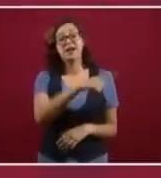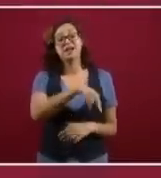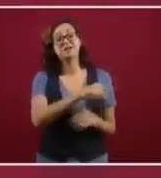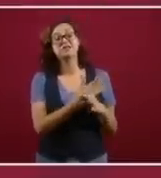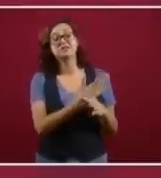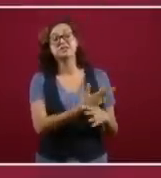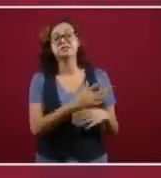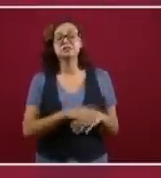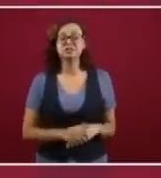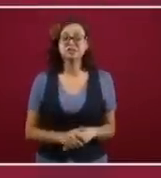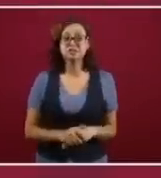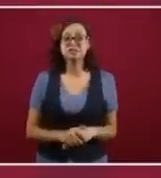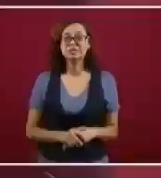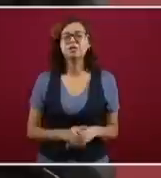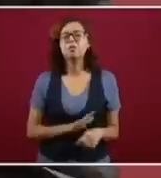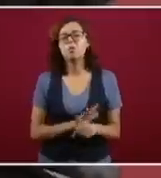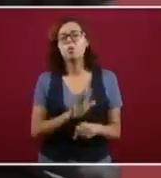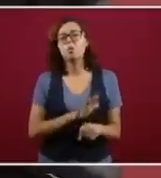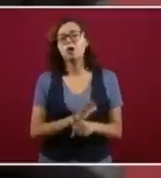Y si